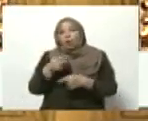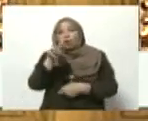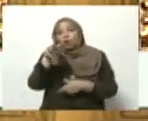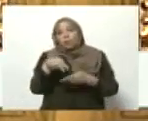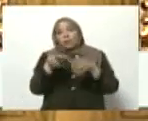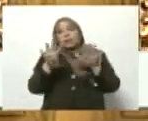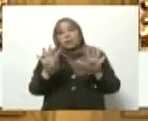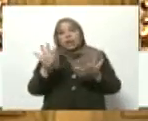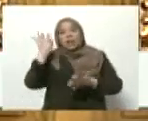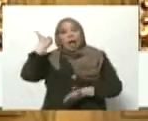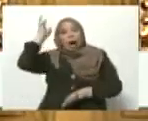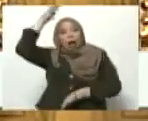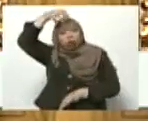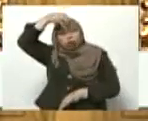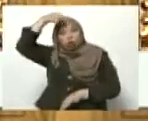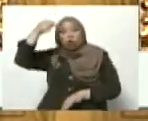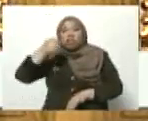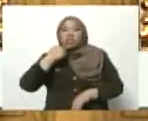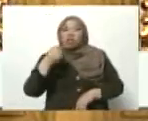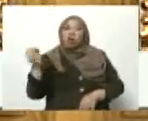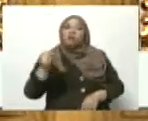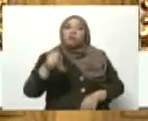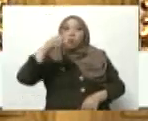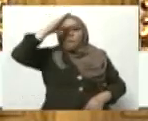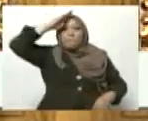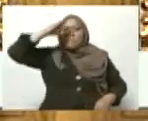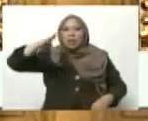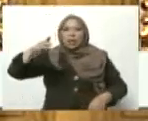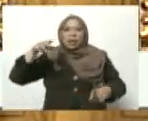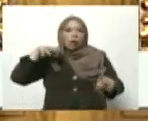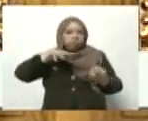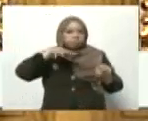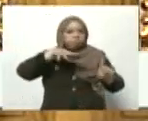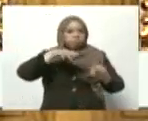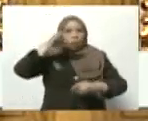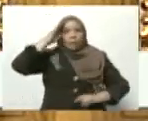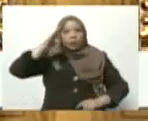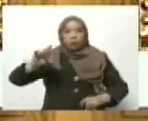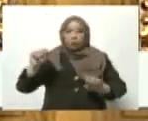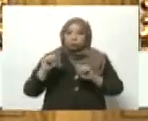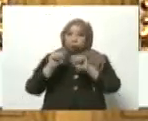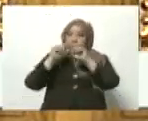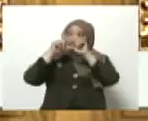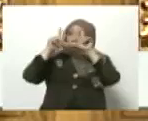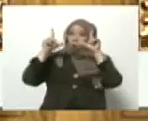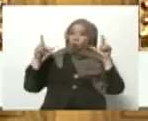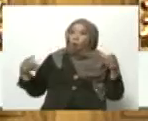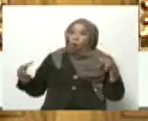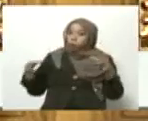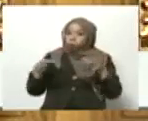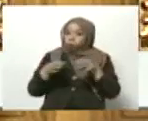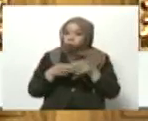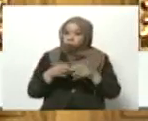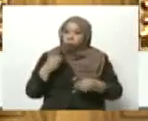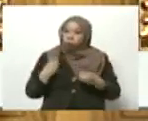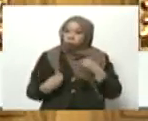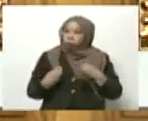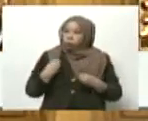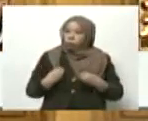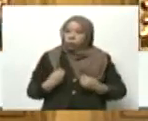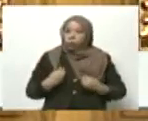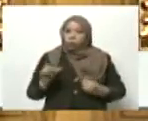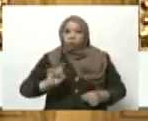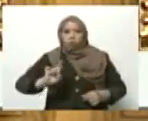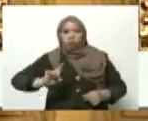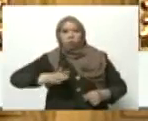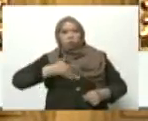todas las opciones están sobre la mesa y estoy pensando en un ataque militar. Sorprendió hasta su propio equipo, que su propio equipo, incluso el propio Bolton, dice, no,